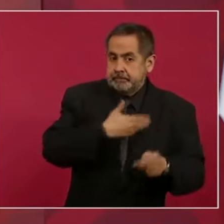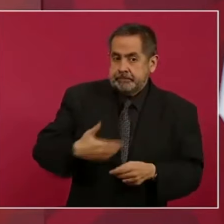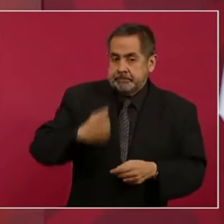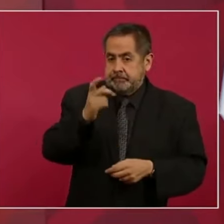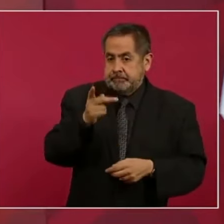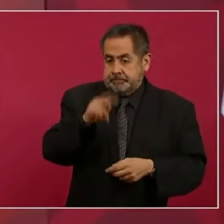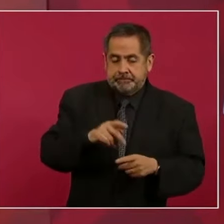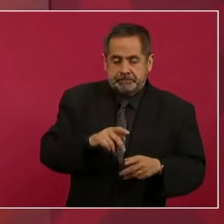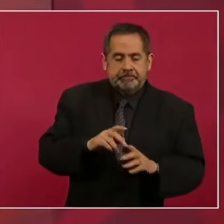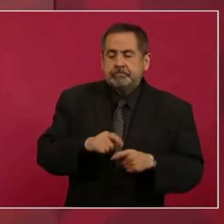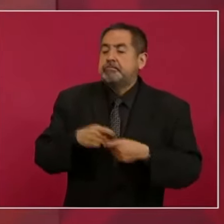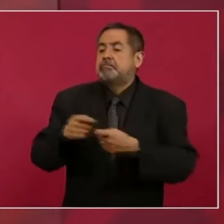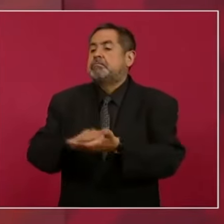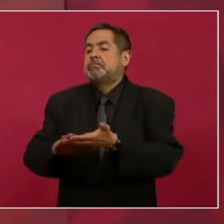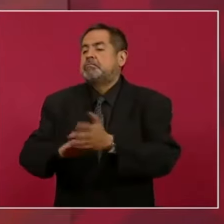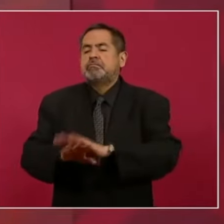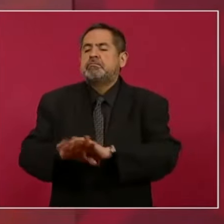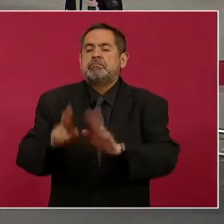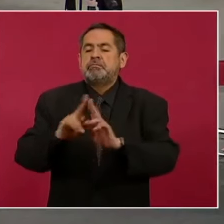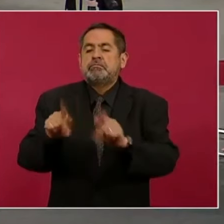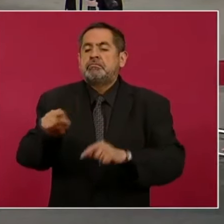entregan